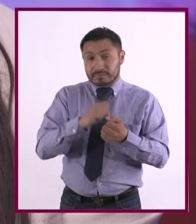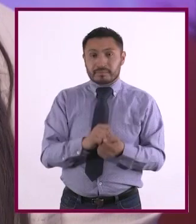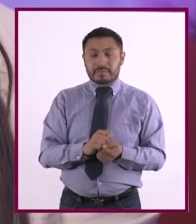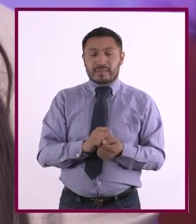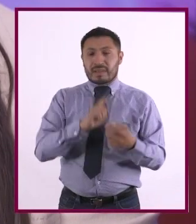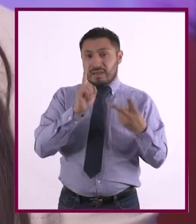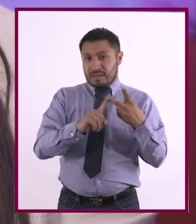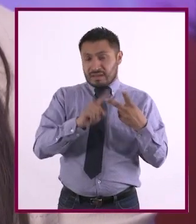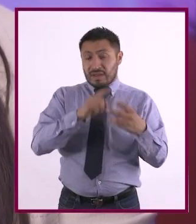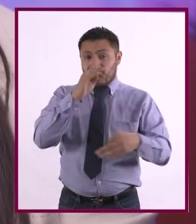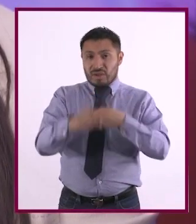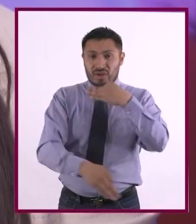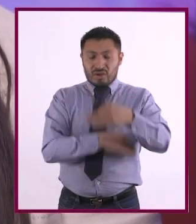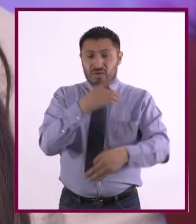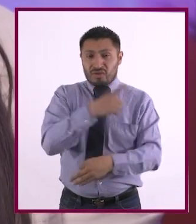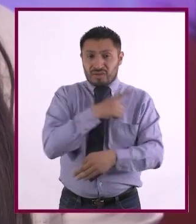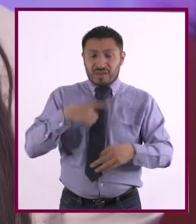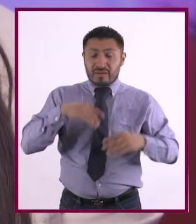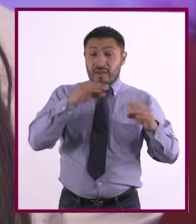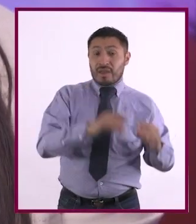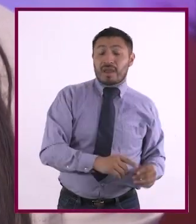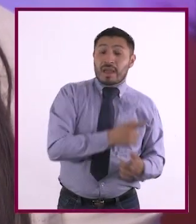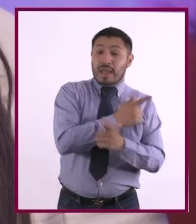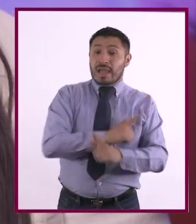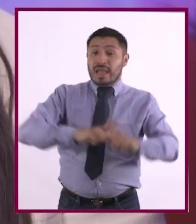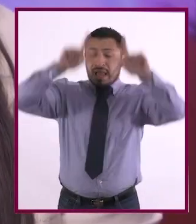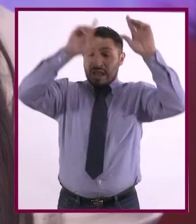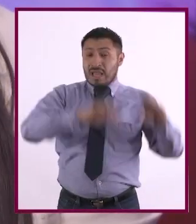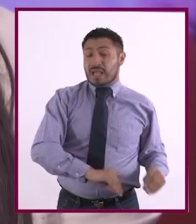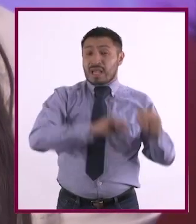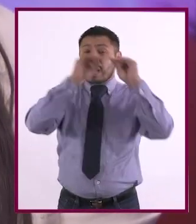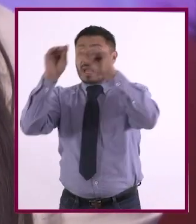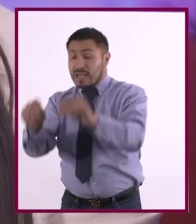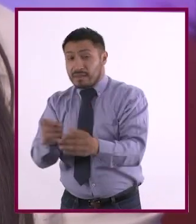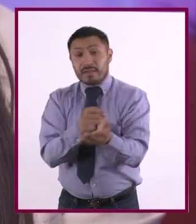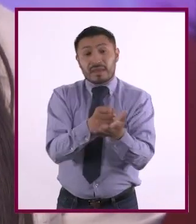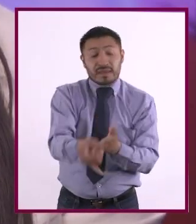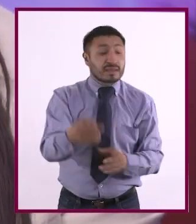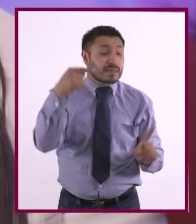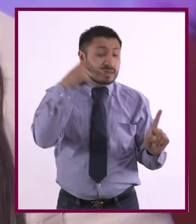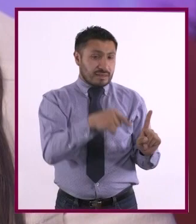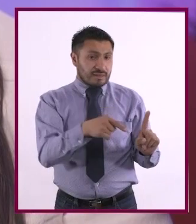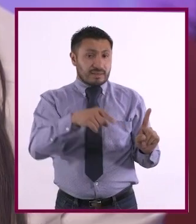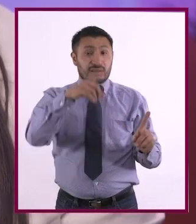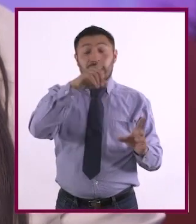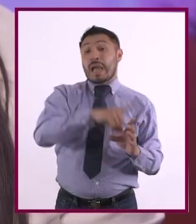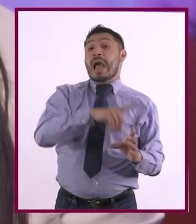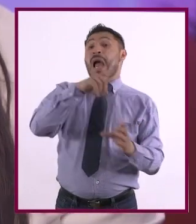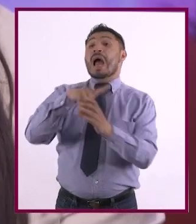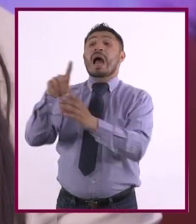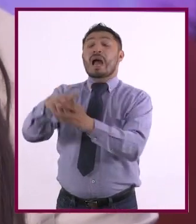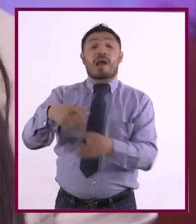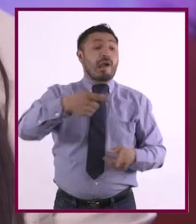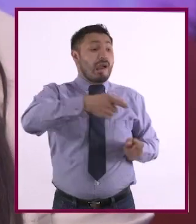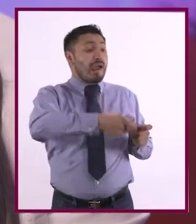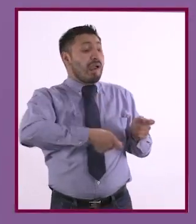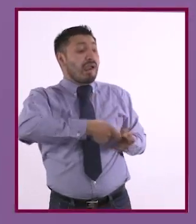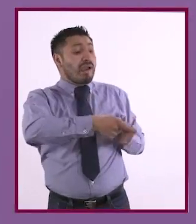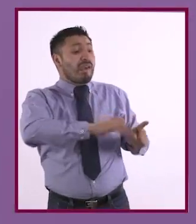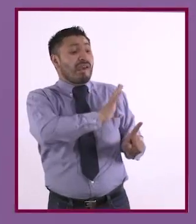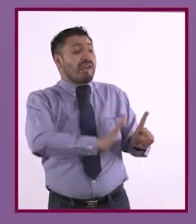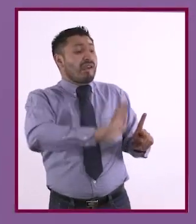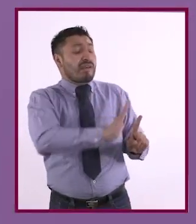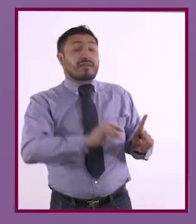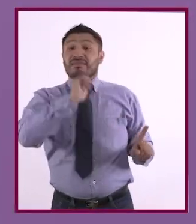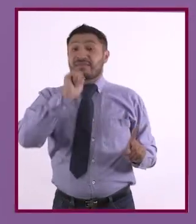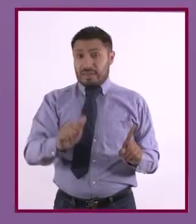altruista y voluntario. El acto de donación siempre debe de ser un acto completamente libre. El donante nunca deberá de ser manipulado para hacerlo.